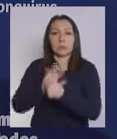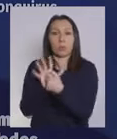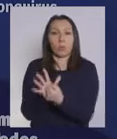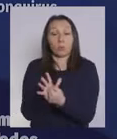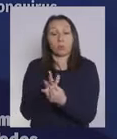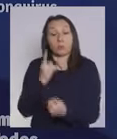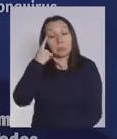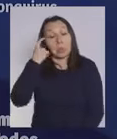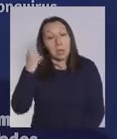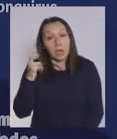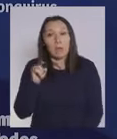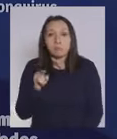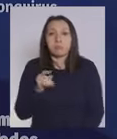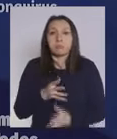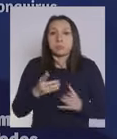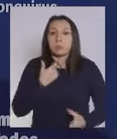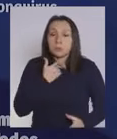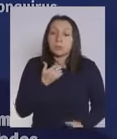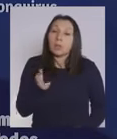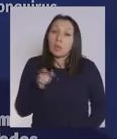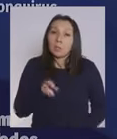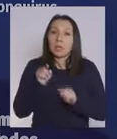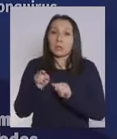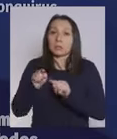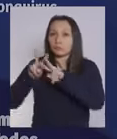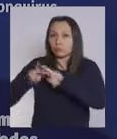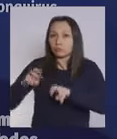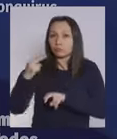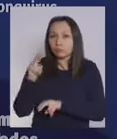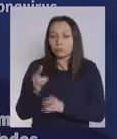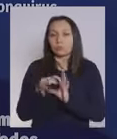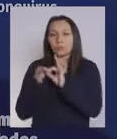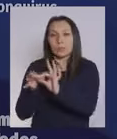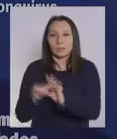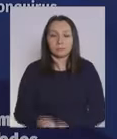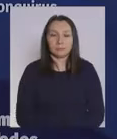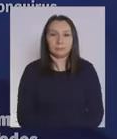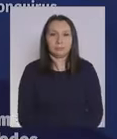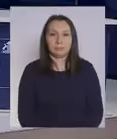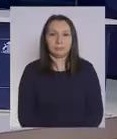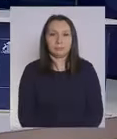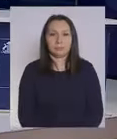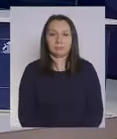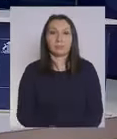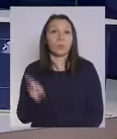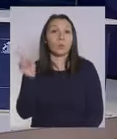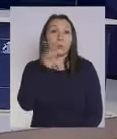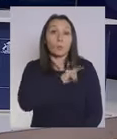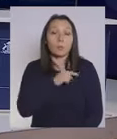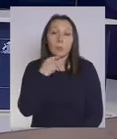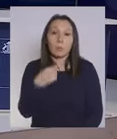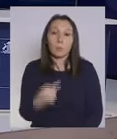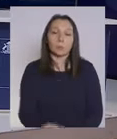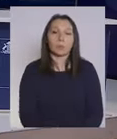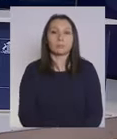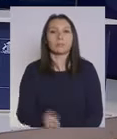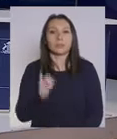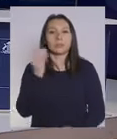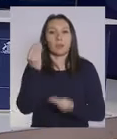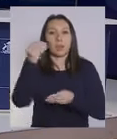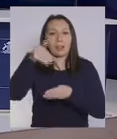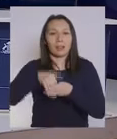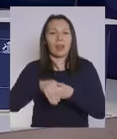y creo que es muy interesante, repito, esta investigación. Muchas gracias. Última pregunta. Sí, buenas